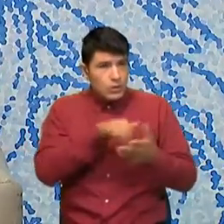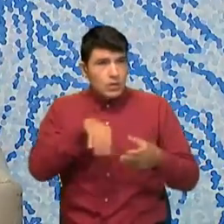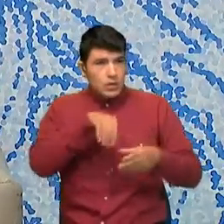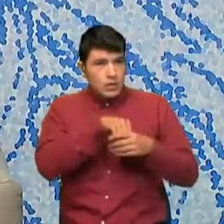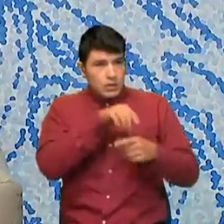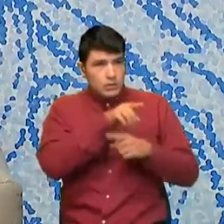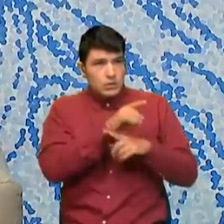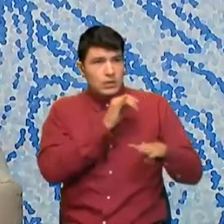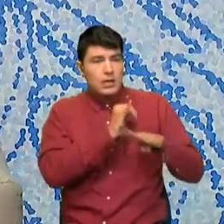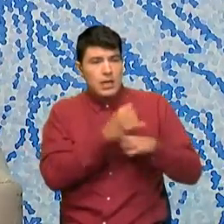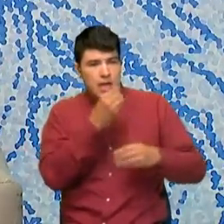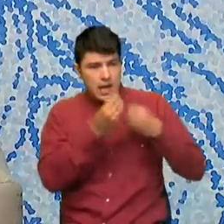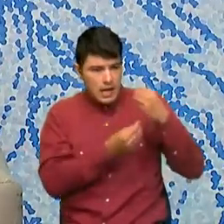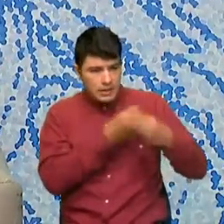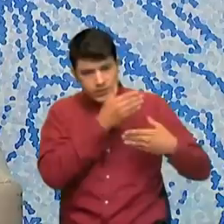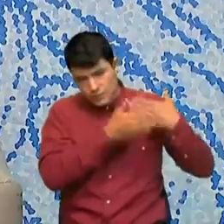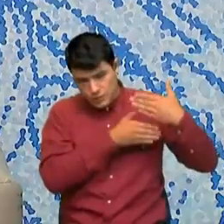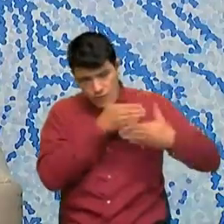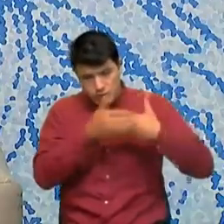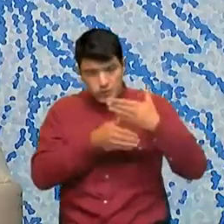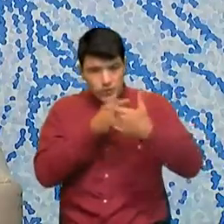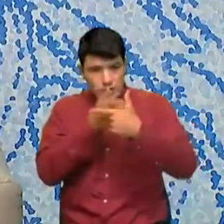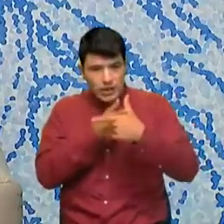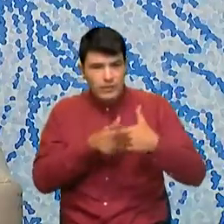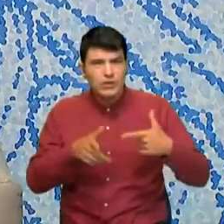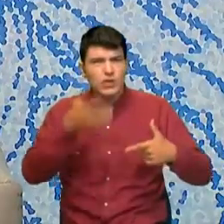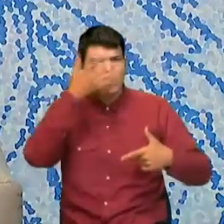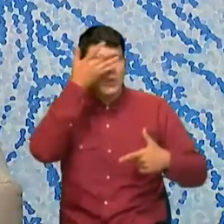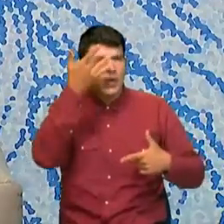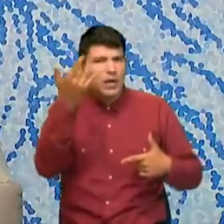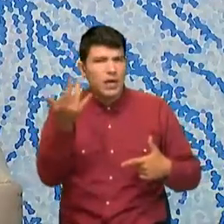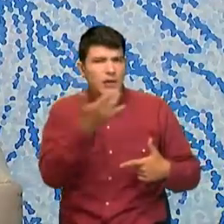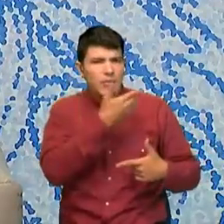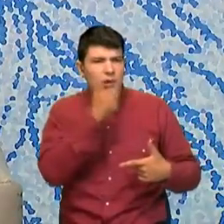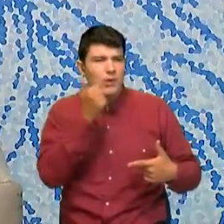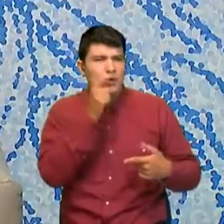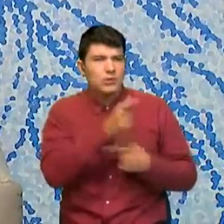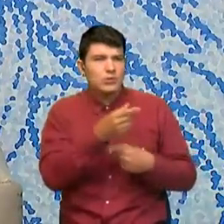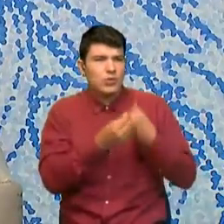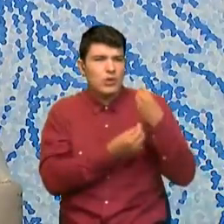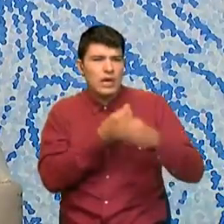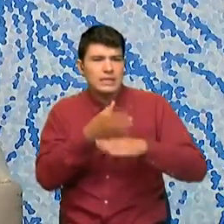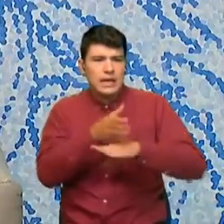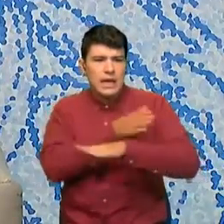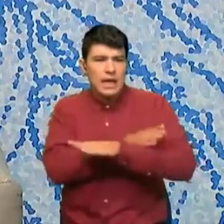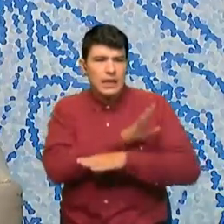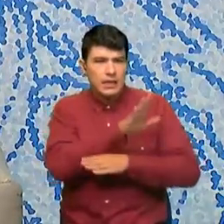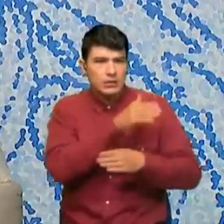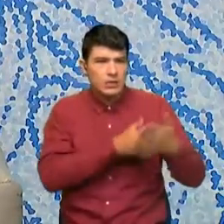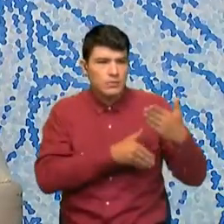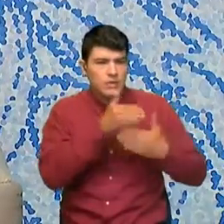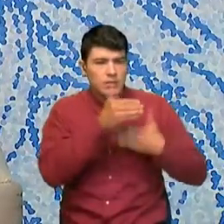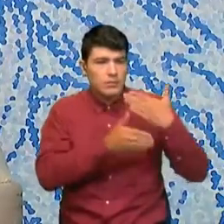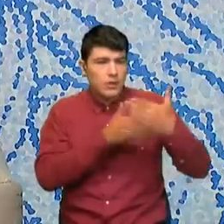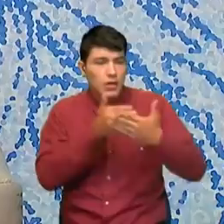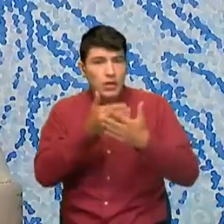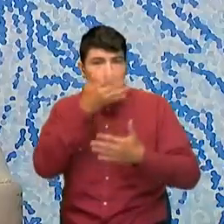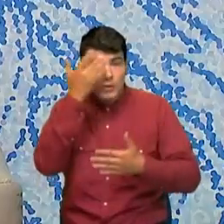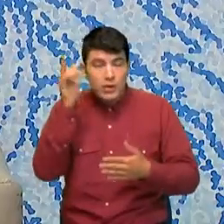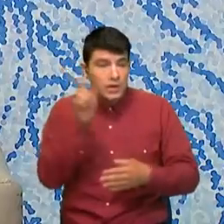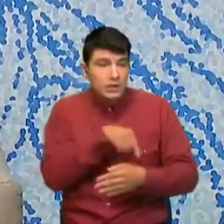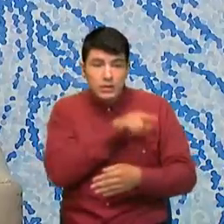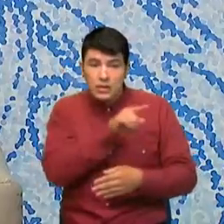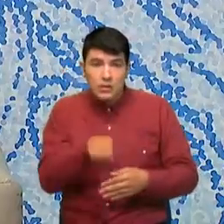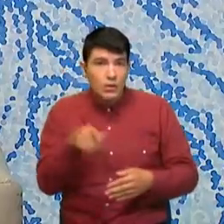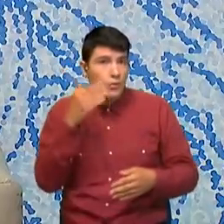hacer este proceso de desenglobe. ¿Por qué es mejor que lo haga antes de iniciar la sucesión? Porque si no, cuando se haga